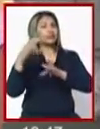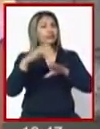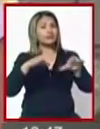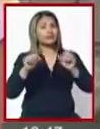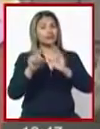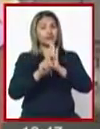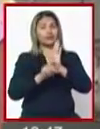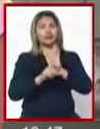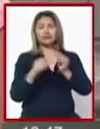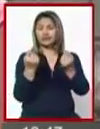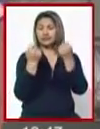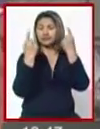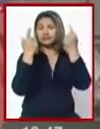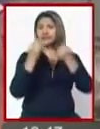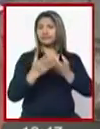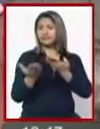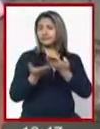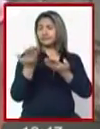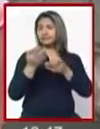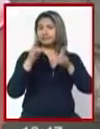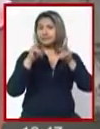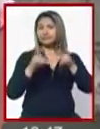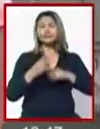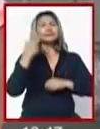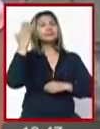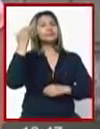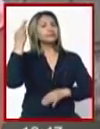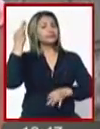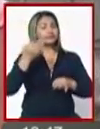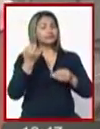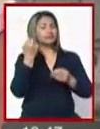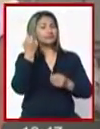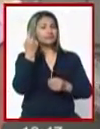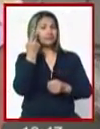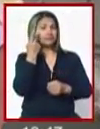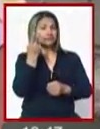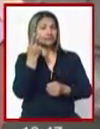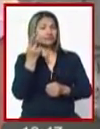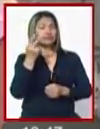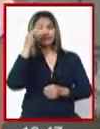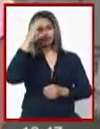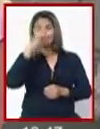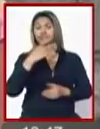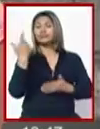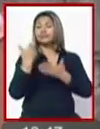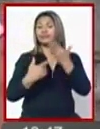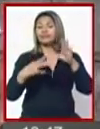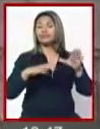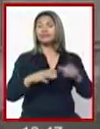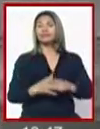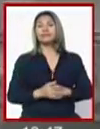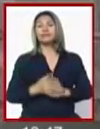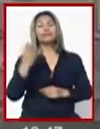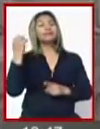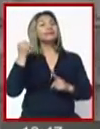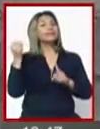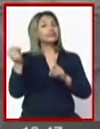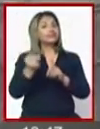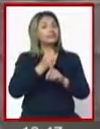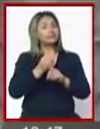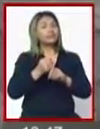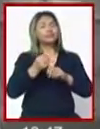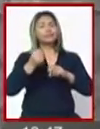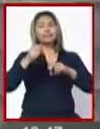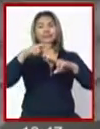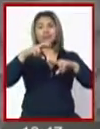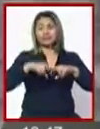hace. Lo que me sorprende es la pasividad de los vecinos, ¿no? Porque si ellos sorprendieron a un tipo en esta circunstancia, lo que tenía que hacer era molerlo a palo,